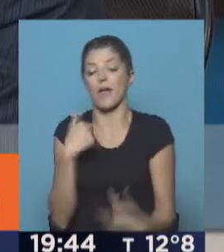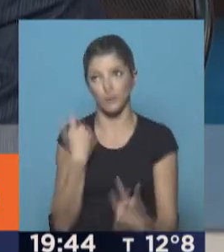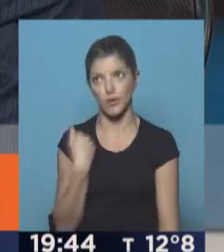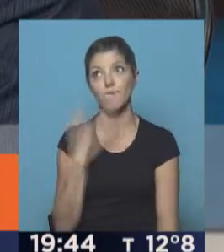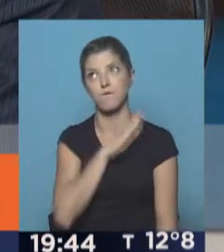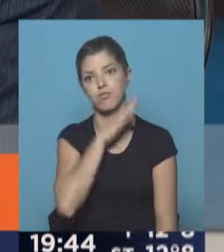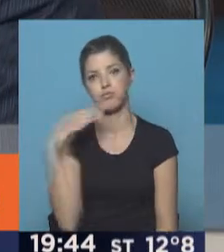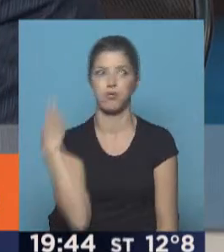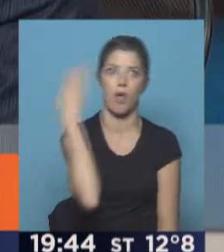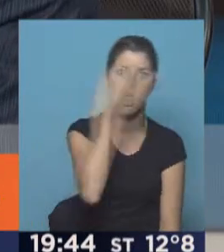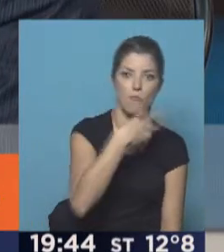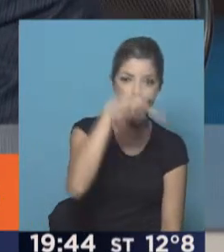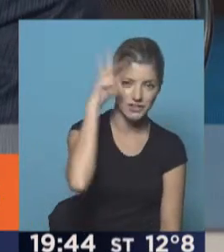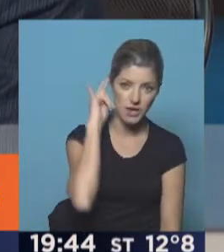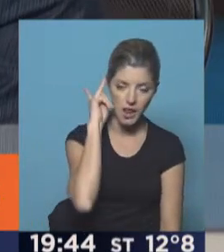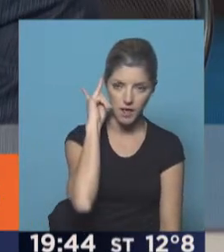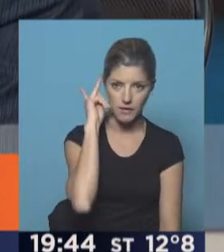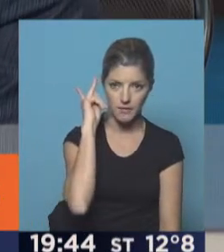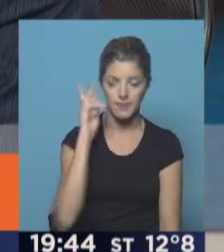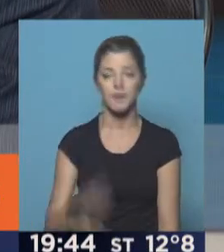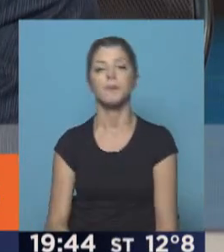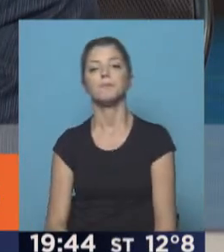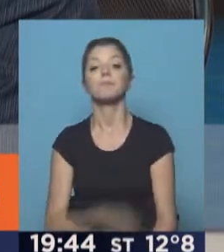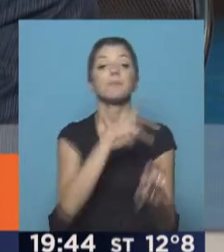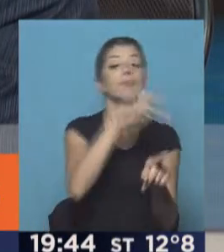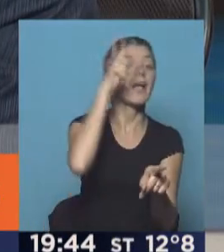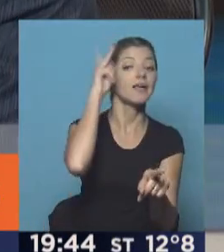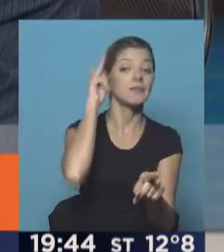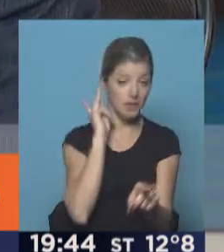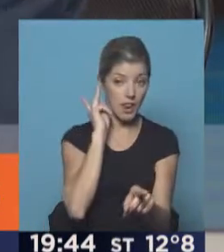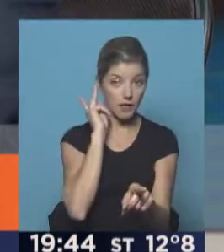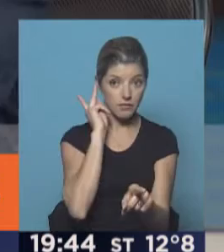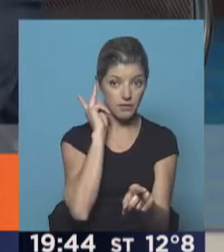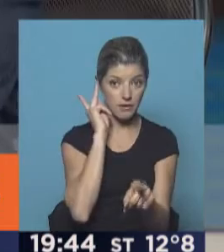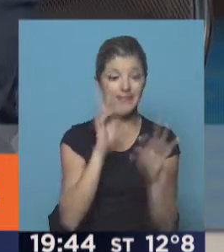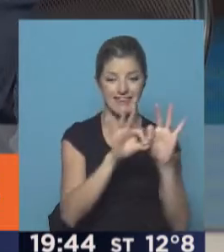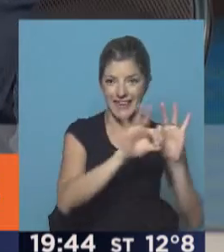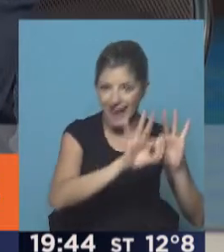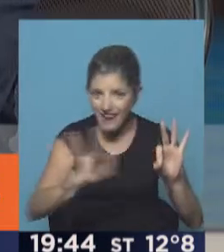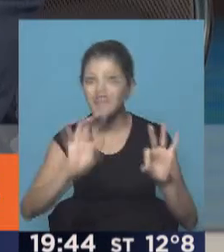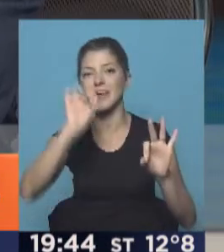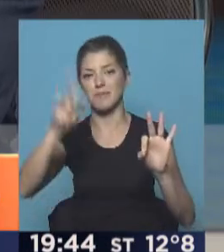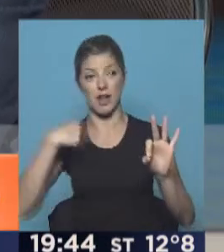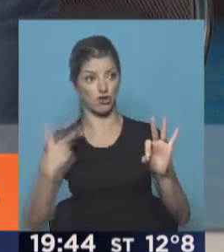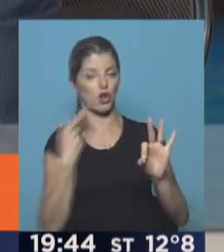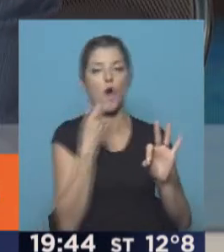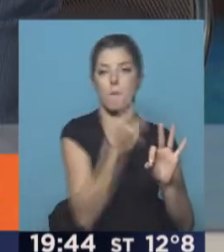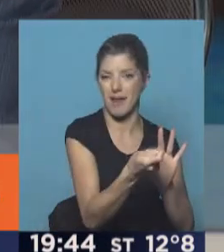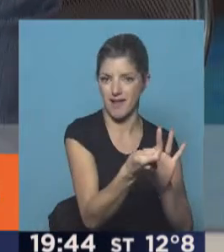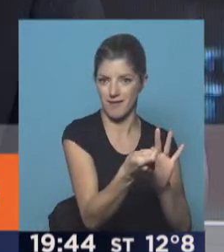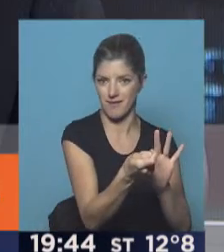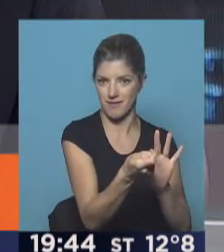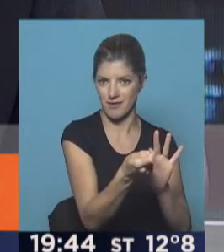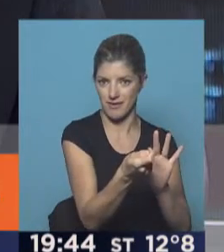le exportamos y esos caños los usamos para traer. Entonces Chile importa, ¿no? Lo mete en el caño y nosotros se lo compramos ya en forma